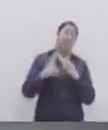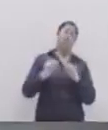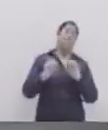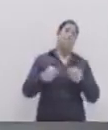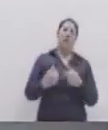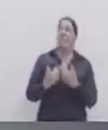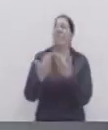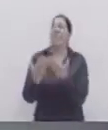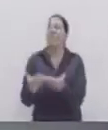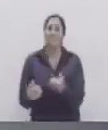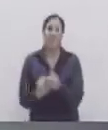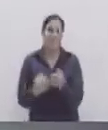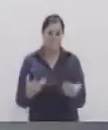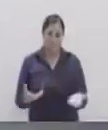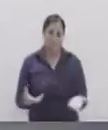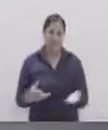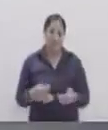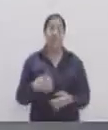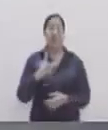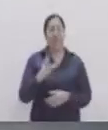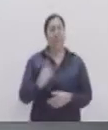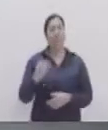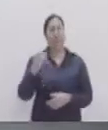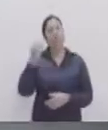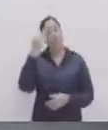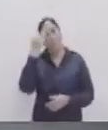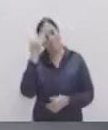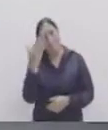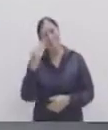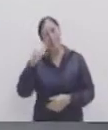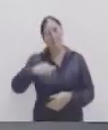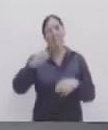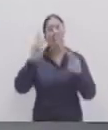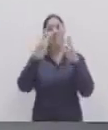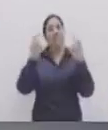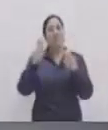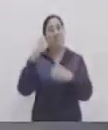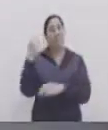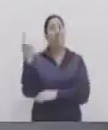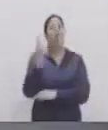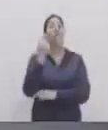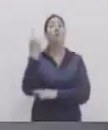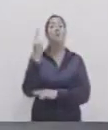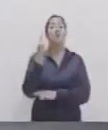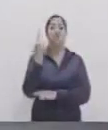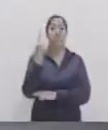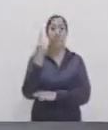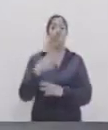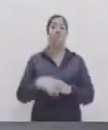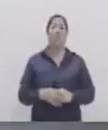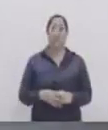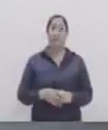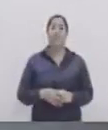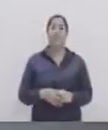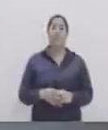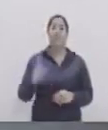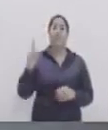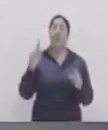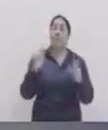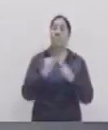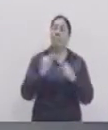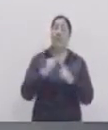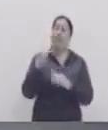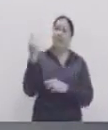los demás. Definitivamente, licenciada, pues muchísimas gracias por este tema tan importante.